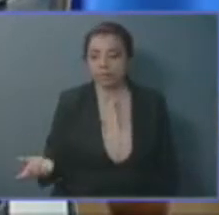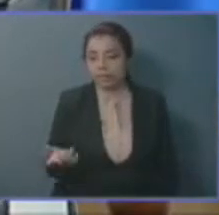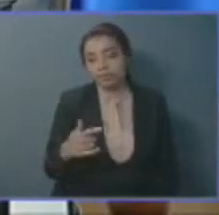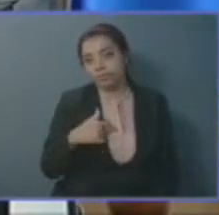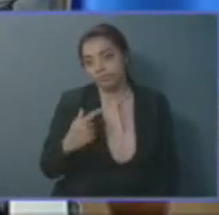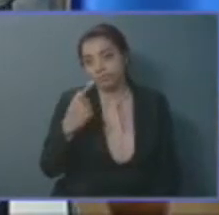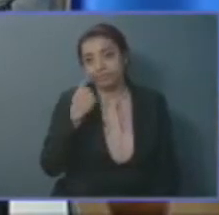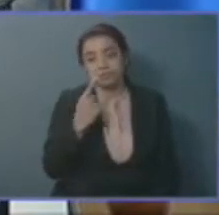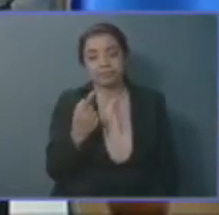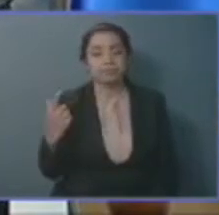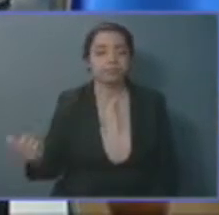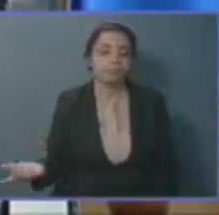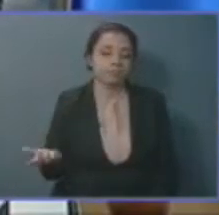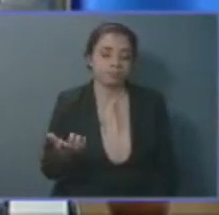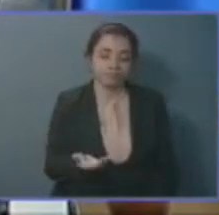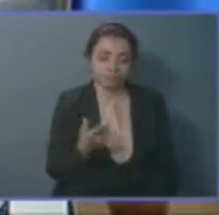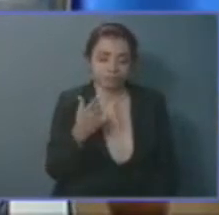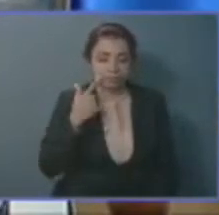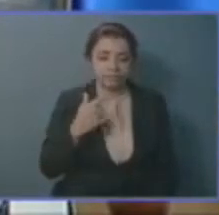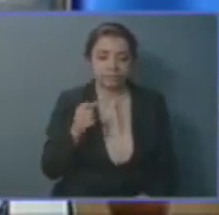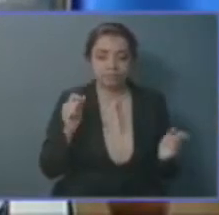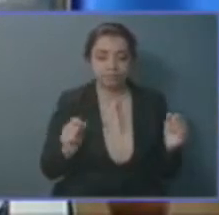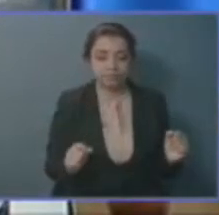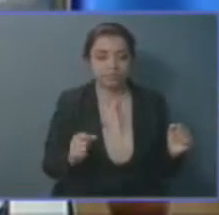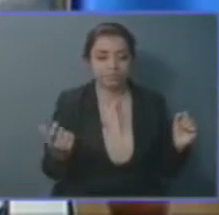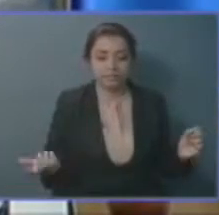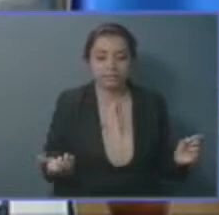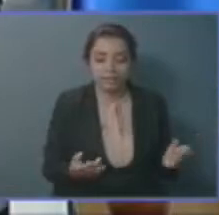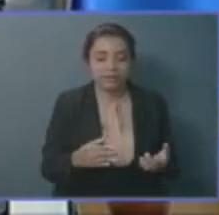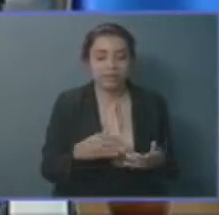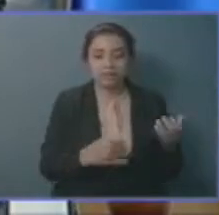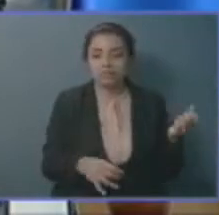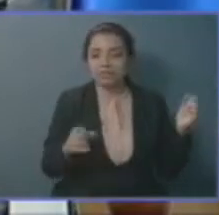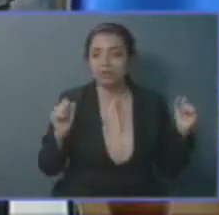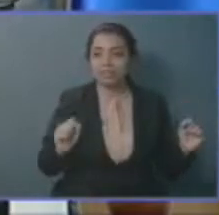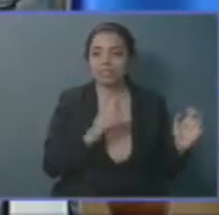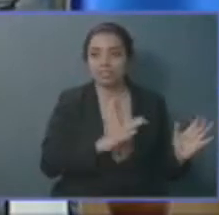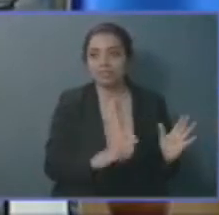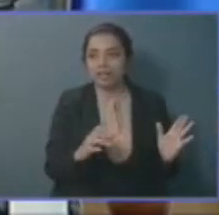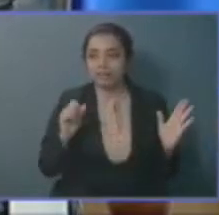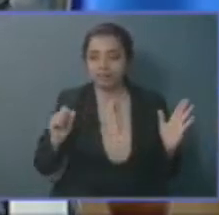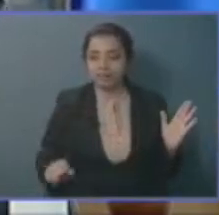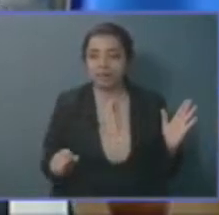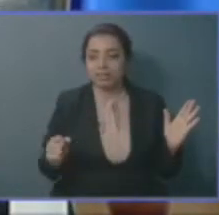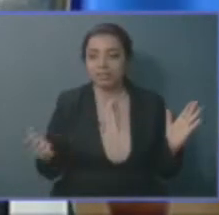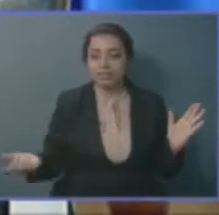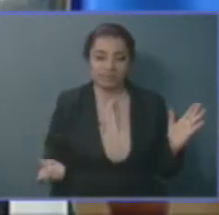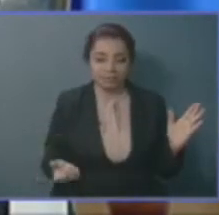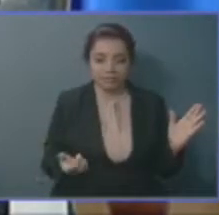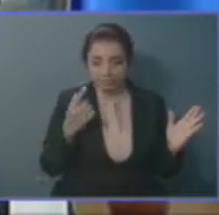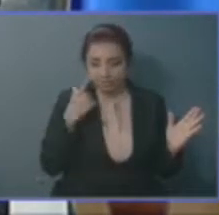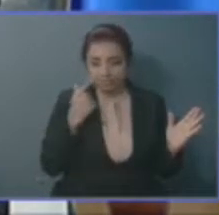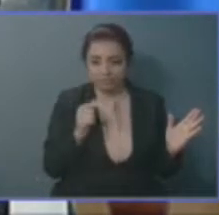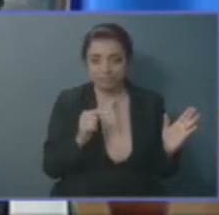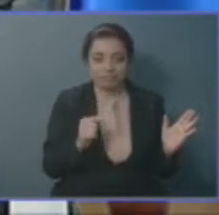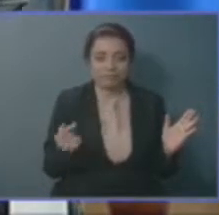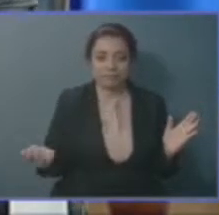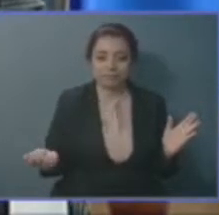fueron adquiridos en centros bajo el control, bajo la esfera de